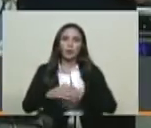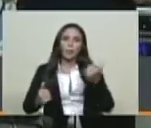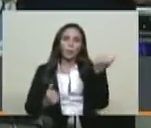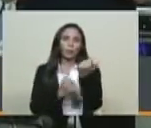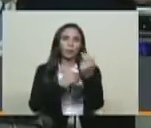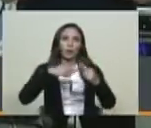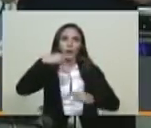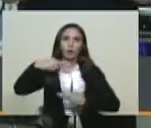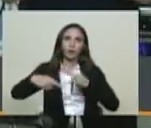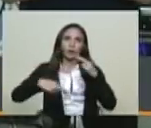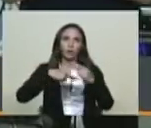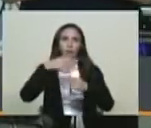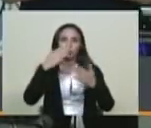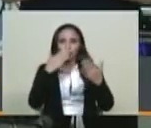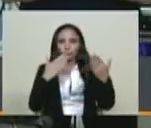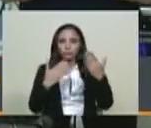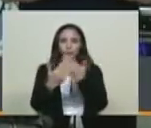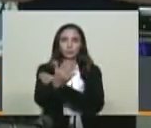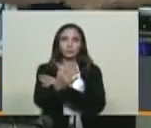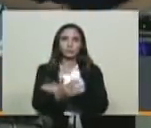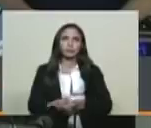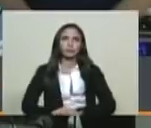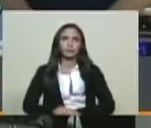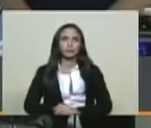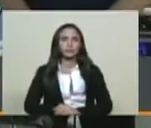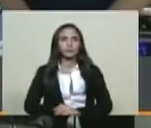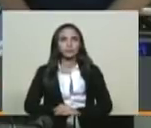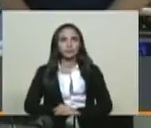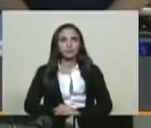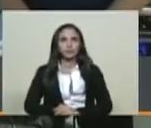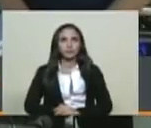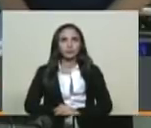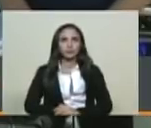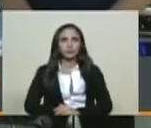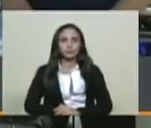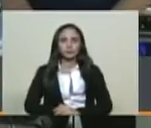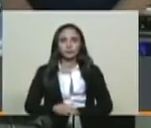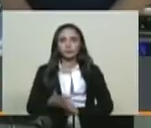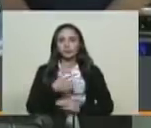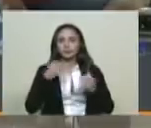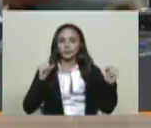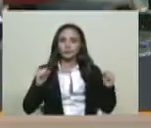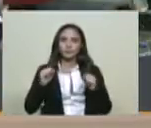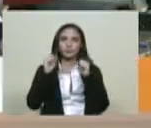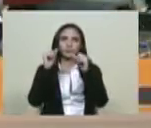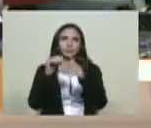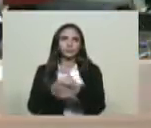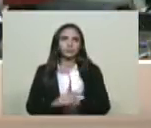seguir trabajando de la mano con nuestro presidente Nicolás Maduro Moro. ¡Venceremos!